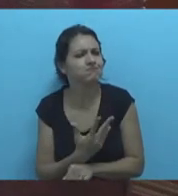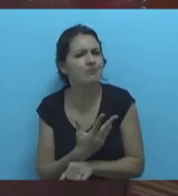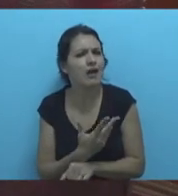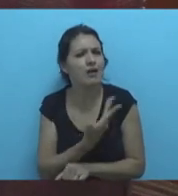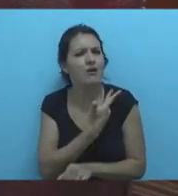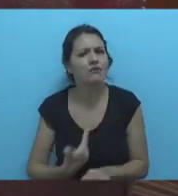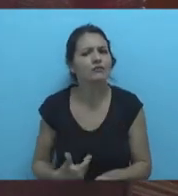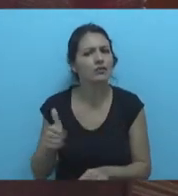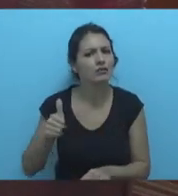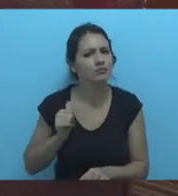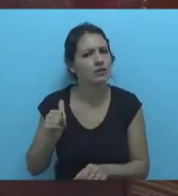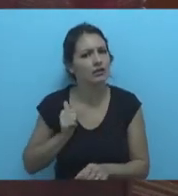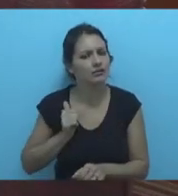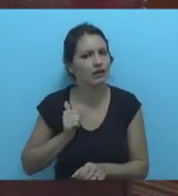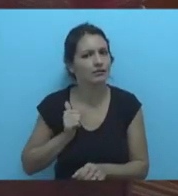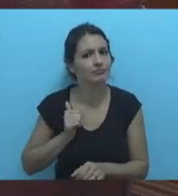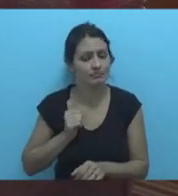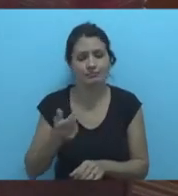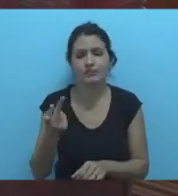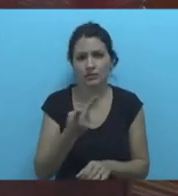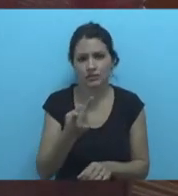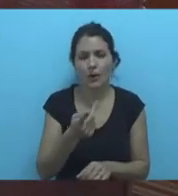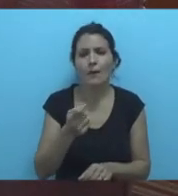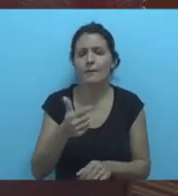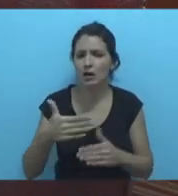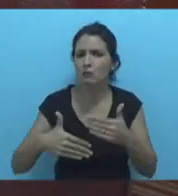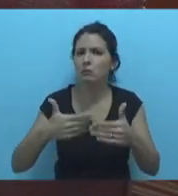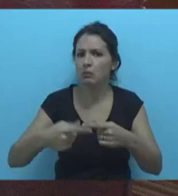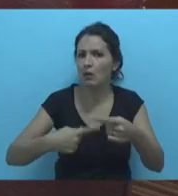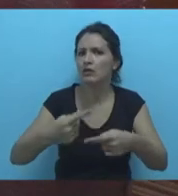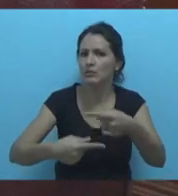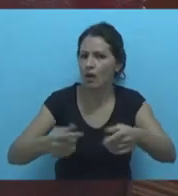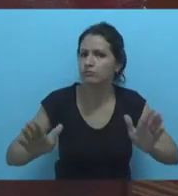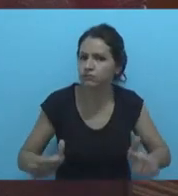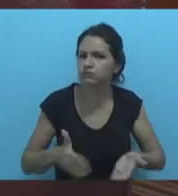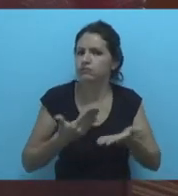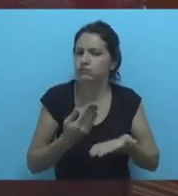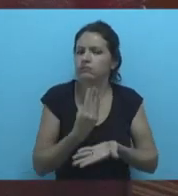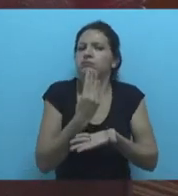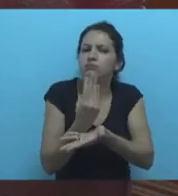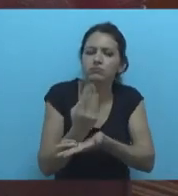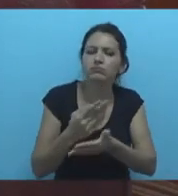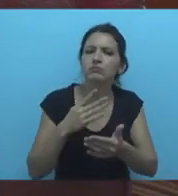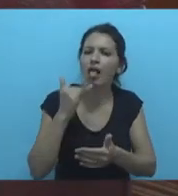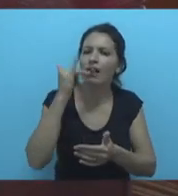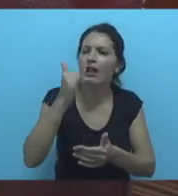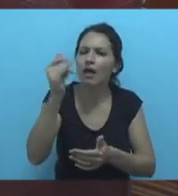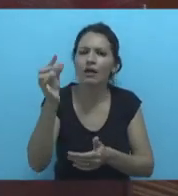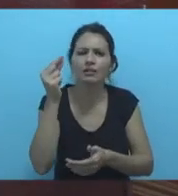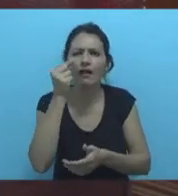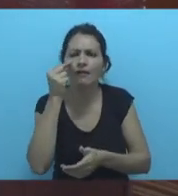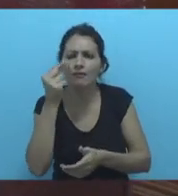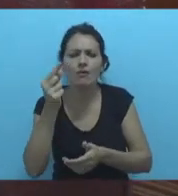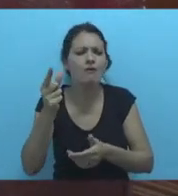más sangrientas en nuestro país y que aún así pudieron sobreponerse y dar ejemplo, dar testimonio y ofrendar